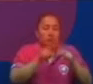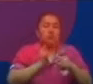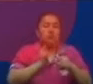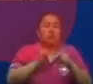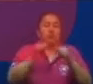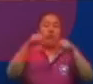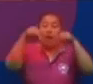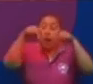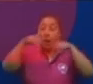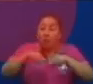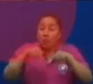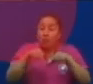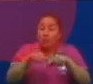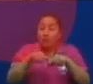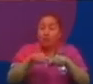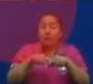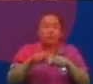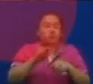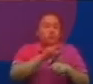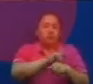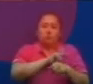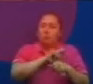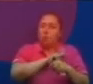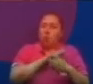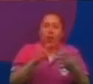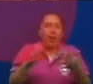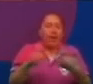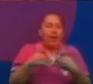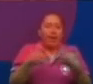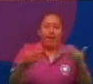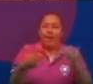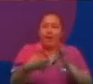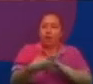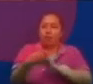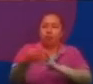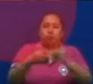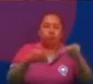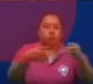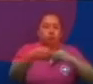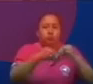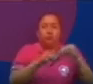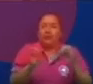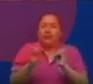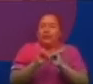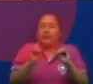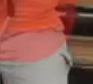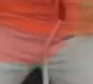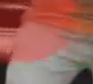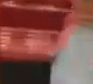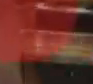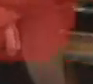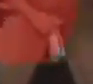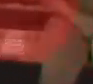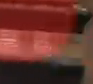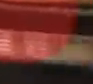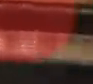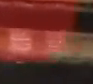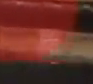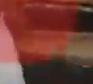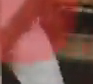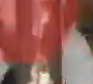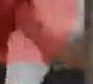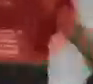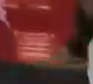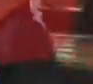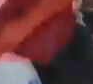En este momento no tenemos transmisión local comunitaria. Las autoridades del Ministerio